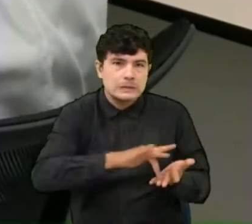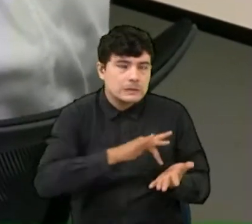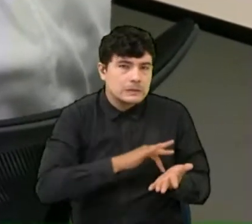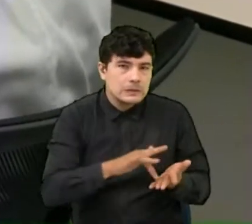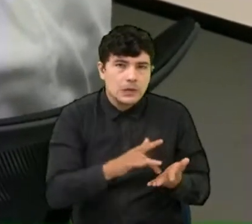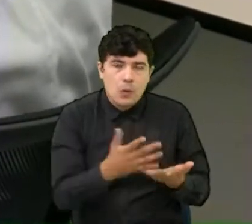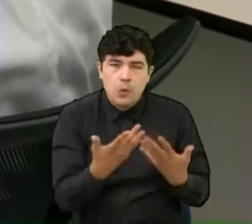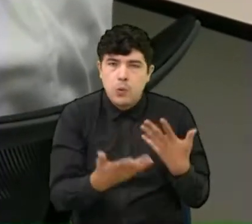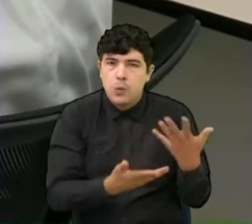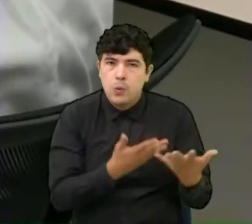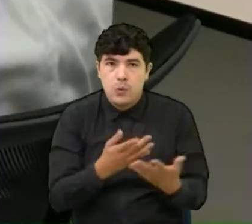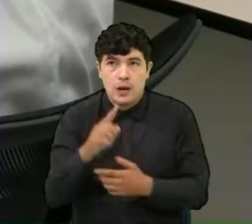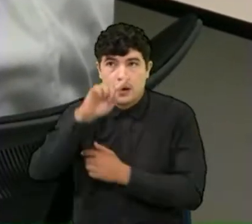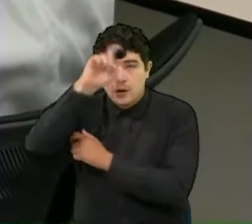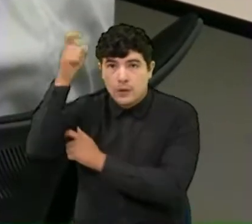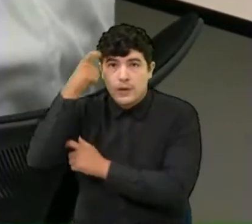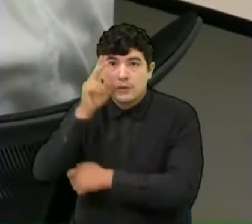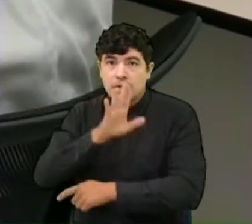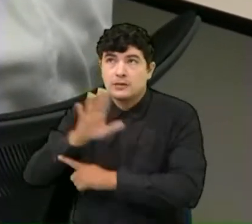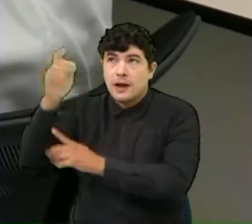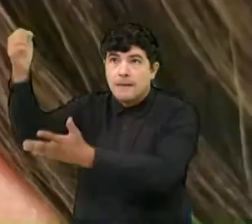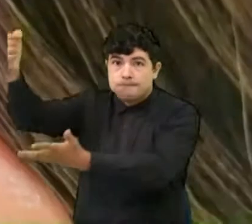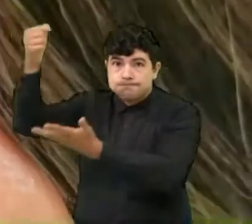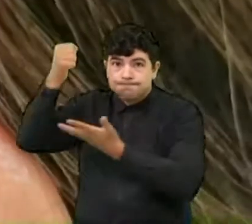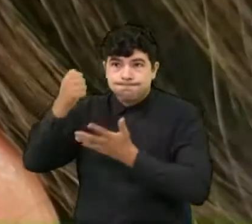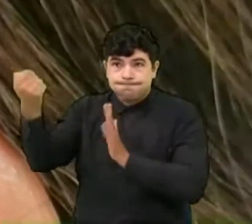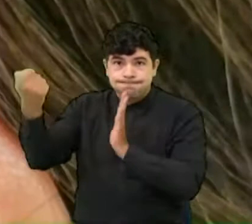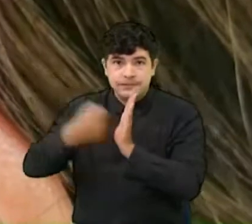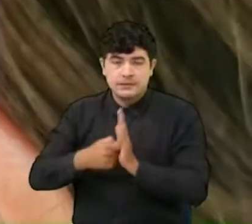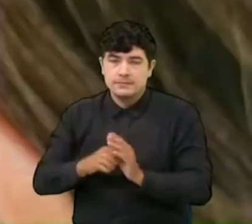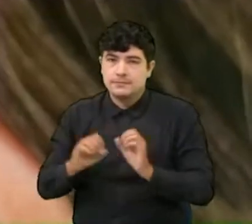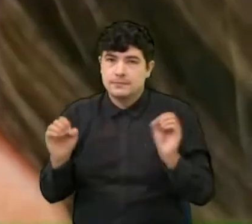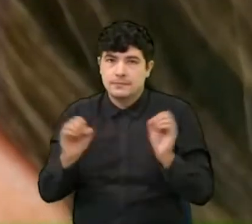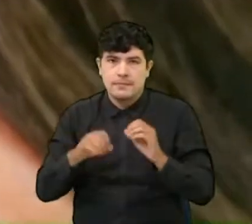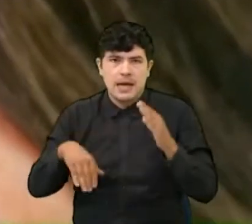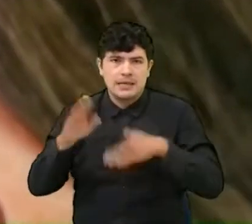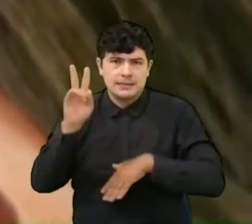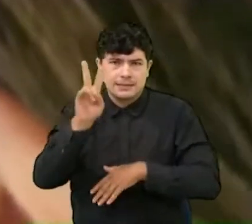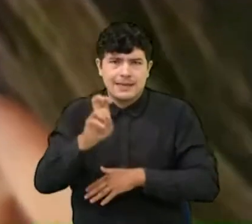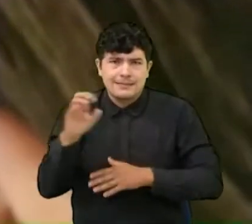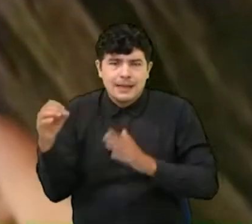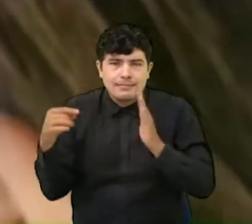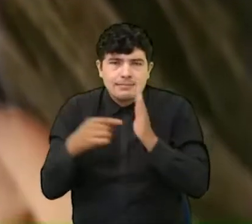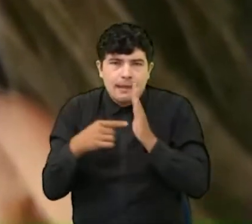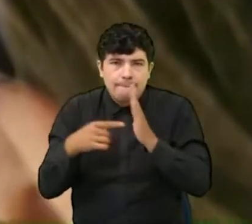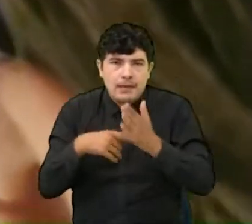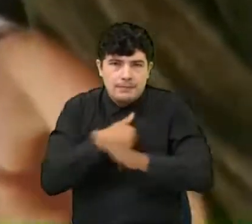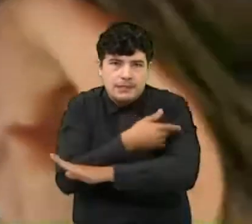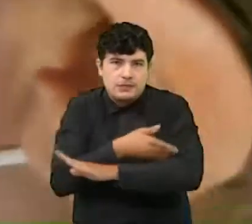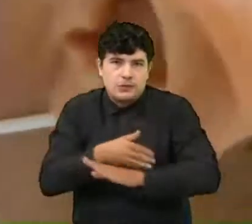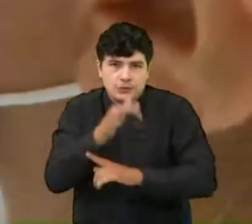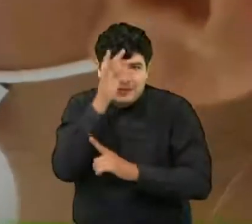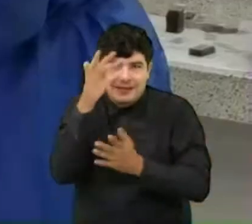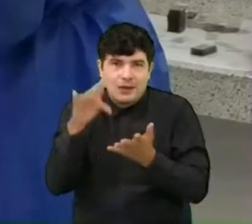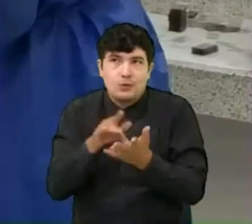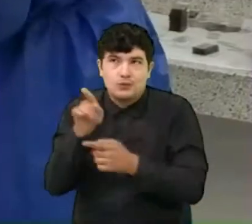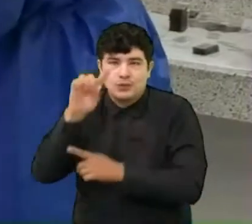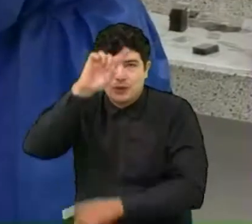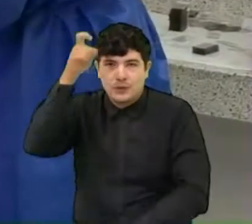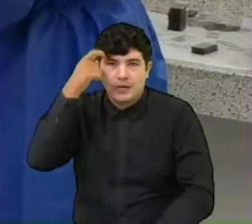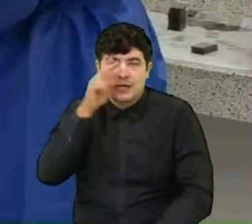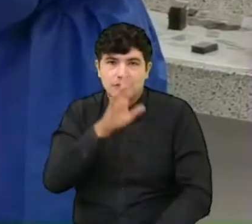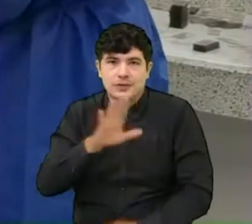el gobierno nacional, es decir, una deuda que sobrepasa los 70 mil millones de pesos por atención a población